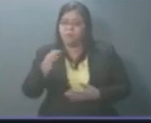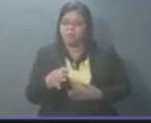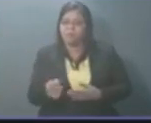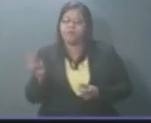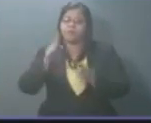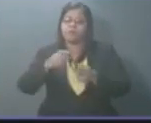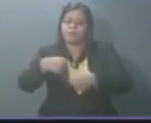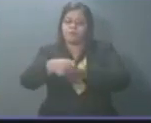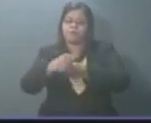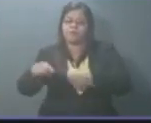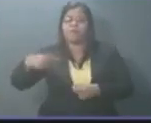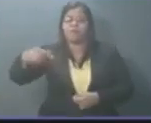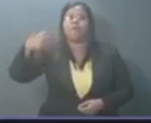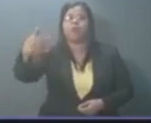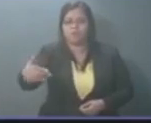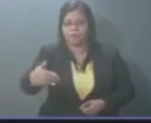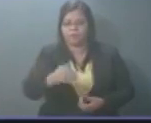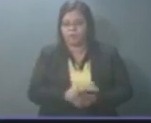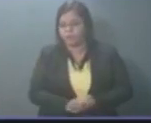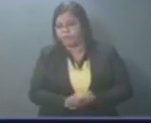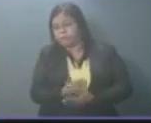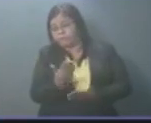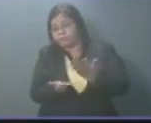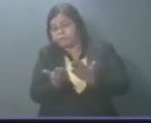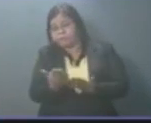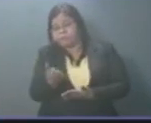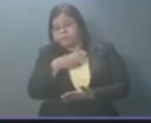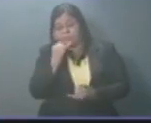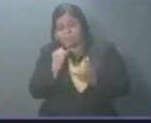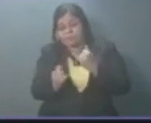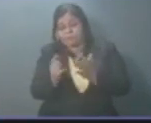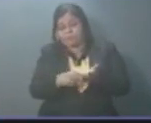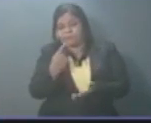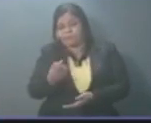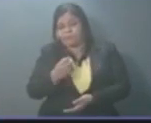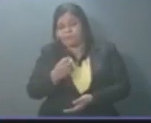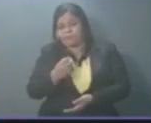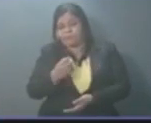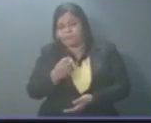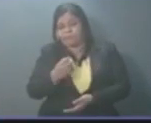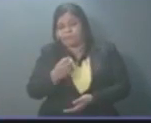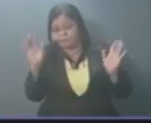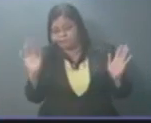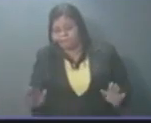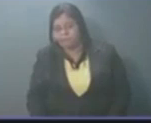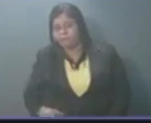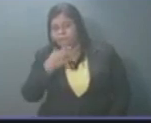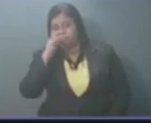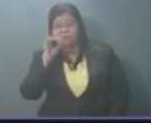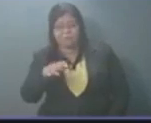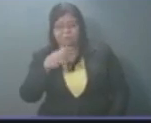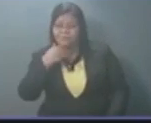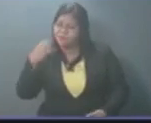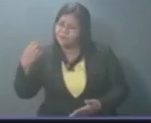hasta diciembre del próximo año. Probablemente va a ser mi última intervención. Lamento muchísimo que nunca